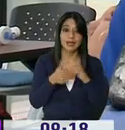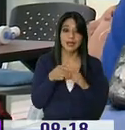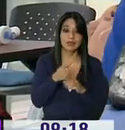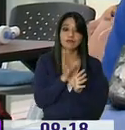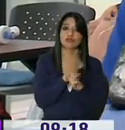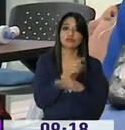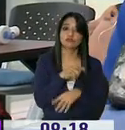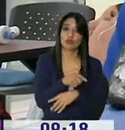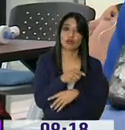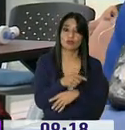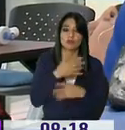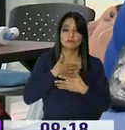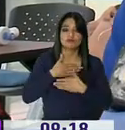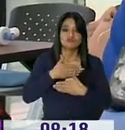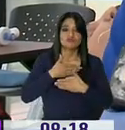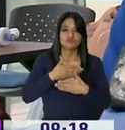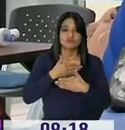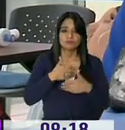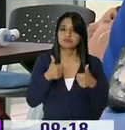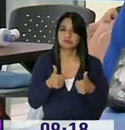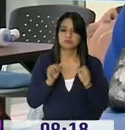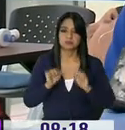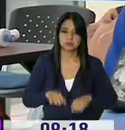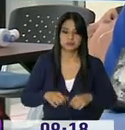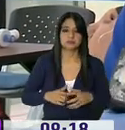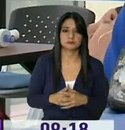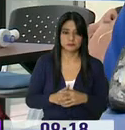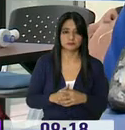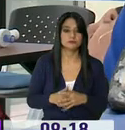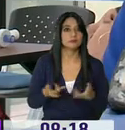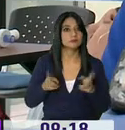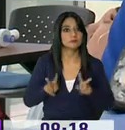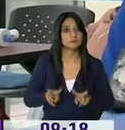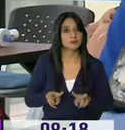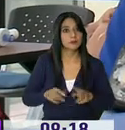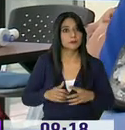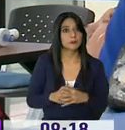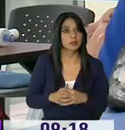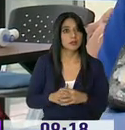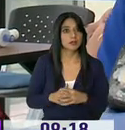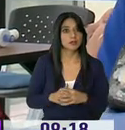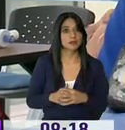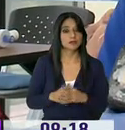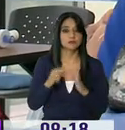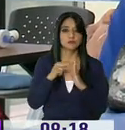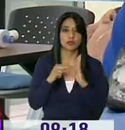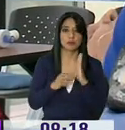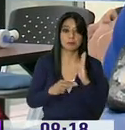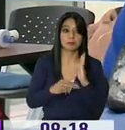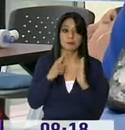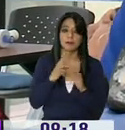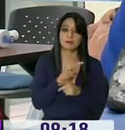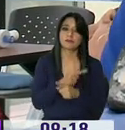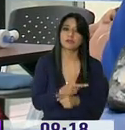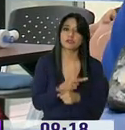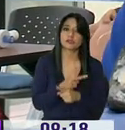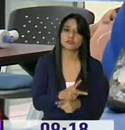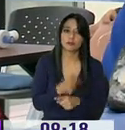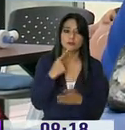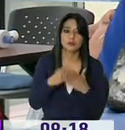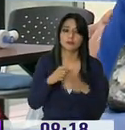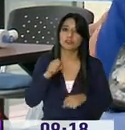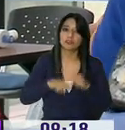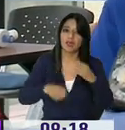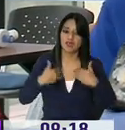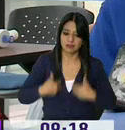que dé el ventilador bien sea adecuada, que tenga parámetros protectivos, que no vaya a causar más